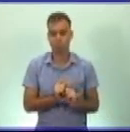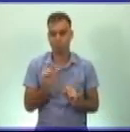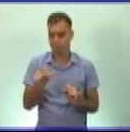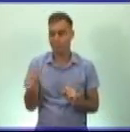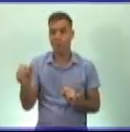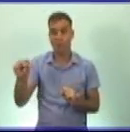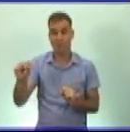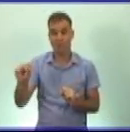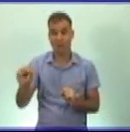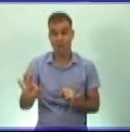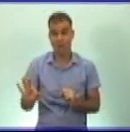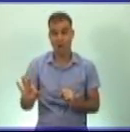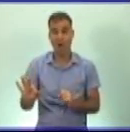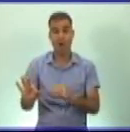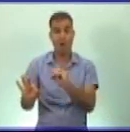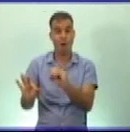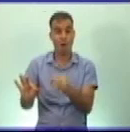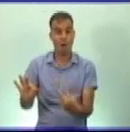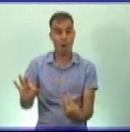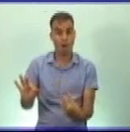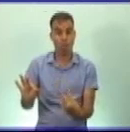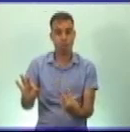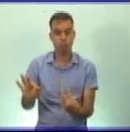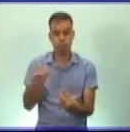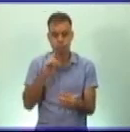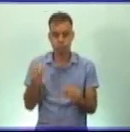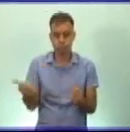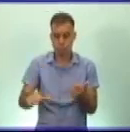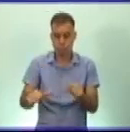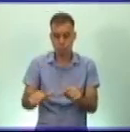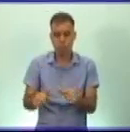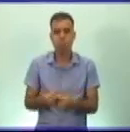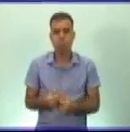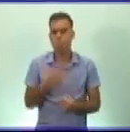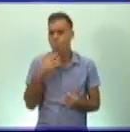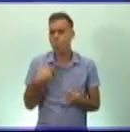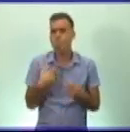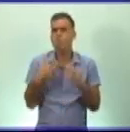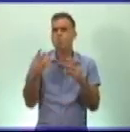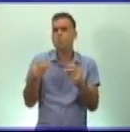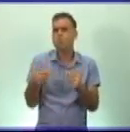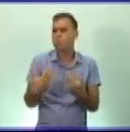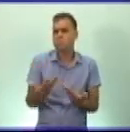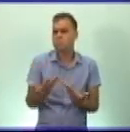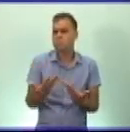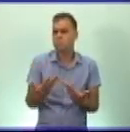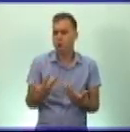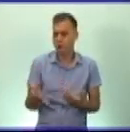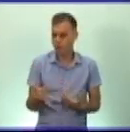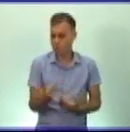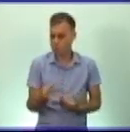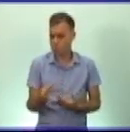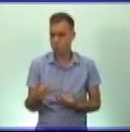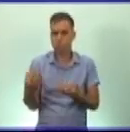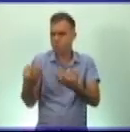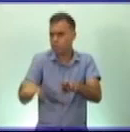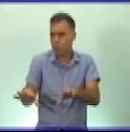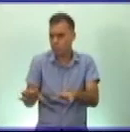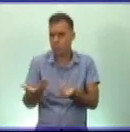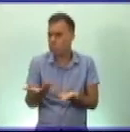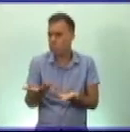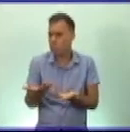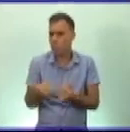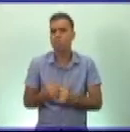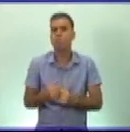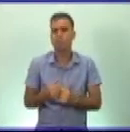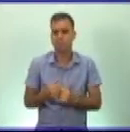analizadas anteriormente, ¿cuál será el número de oxidación del octazufre y del dioxígeno si son dos sustancias simples que están reaccionando?